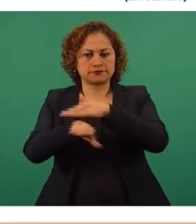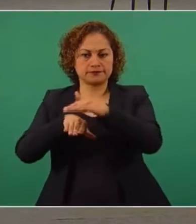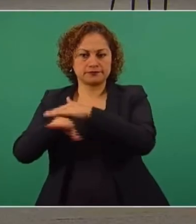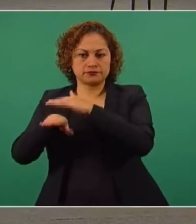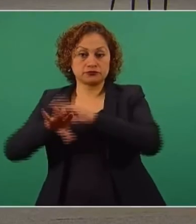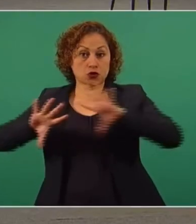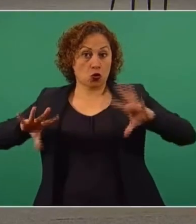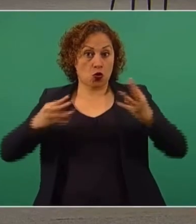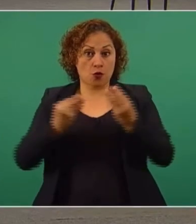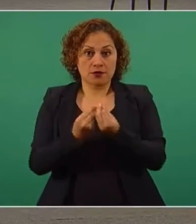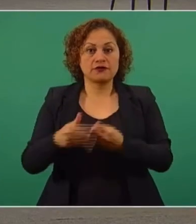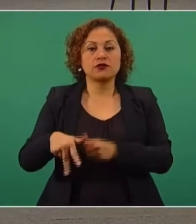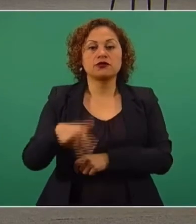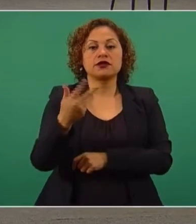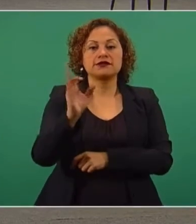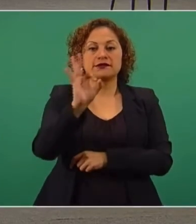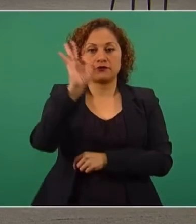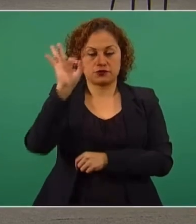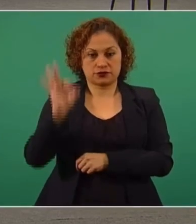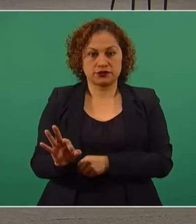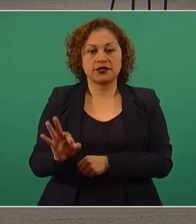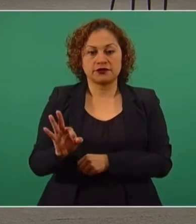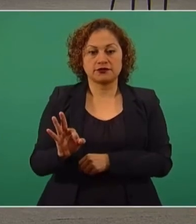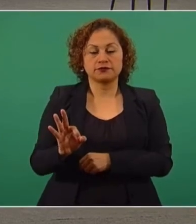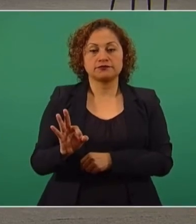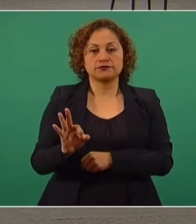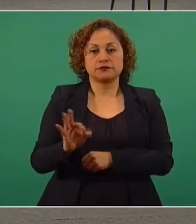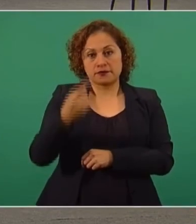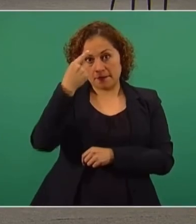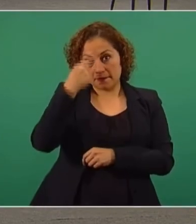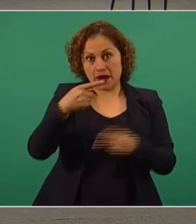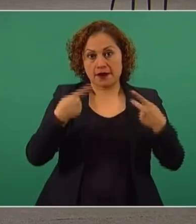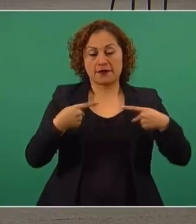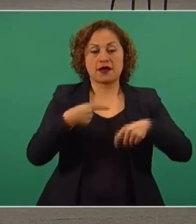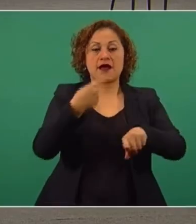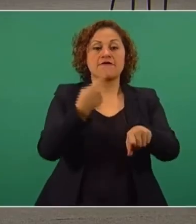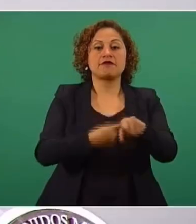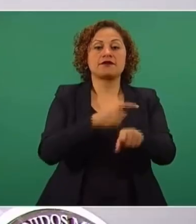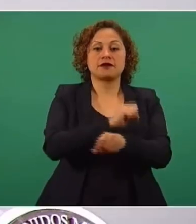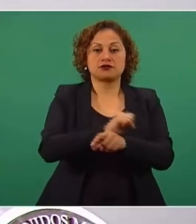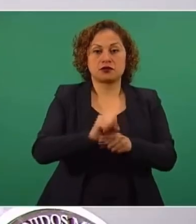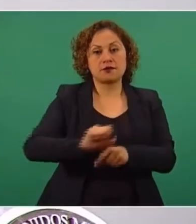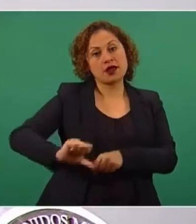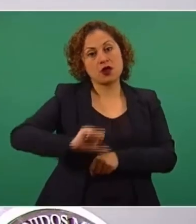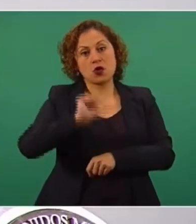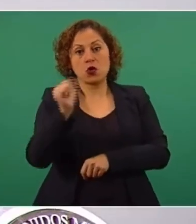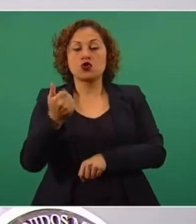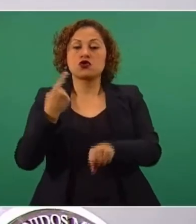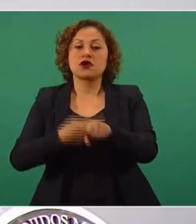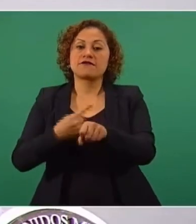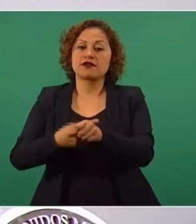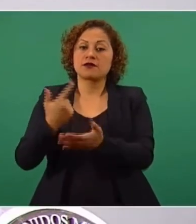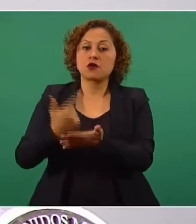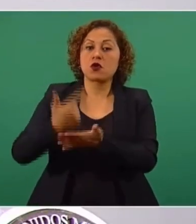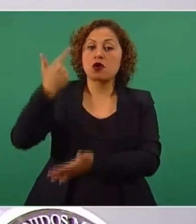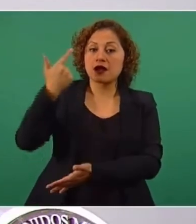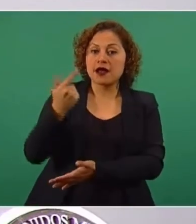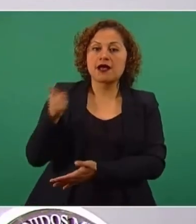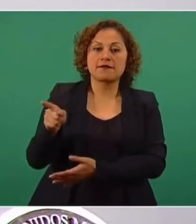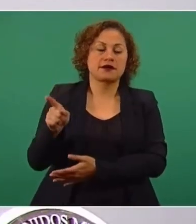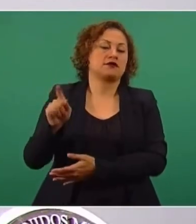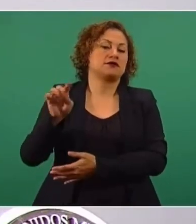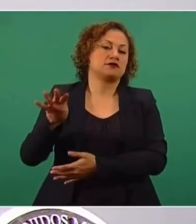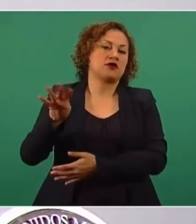siguiente, y 19% es la ocupación para camas con ventilador. Solamente 3 entidades